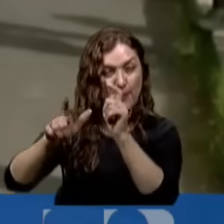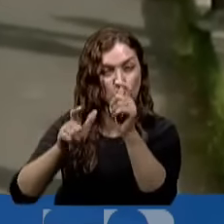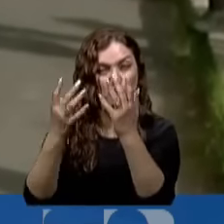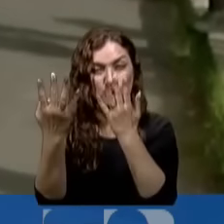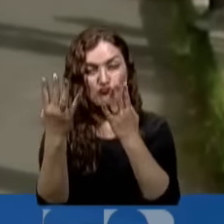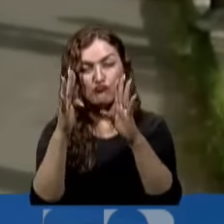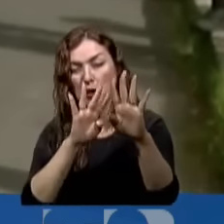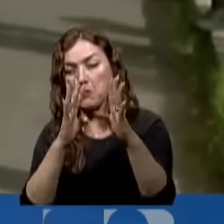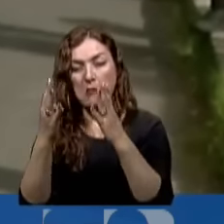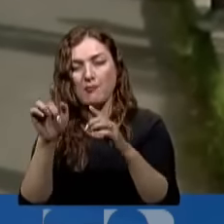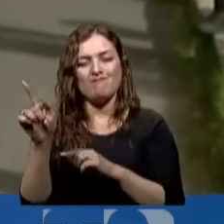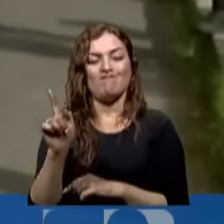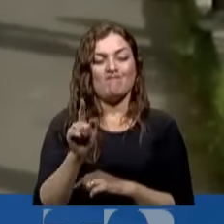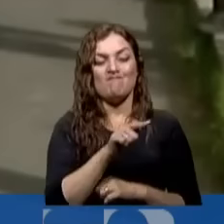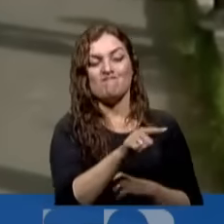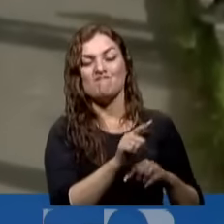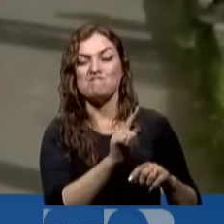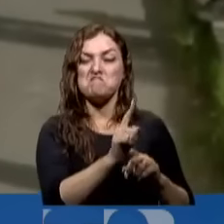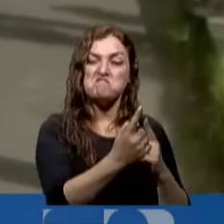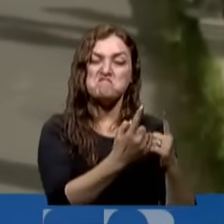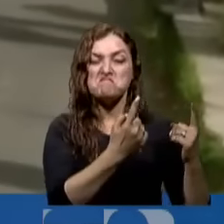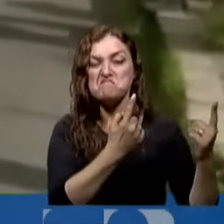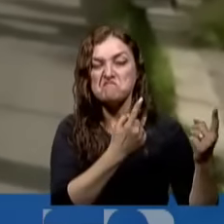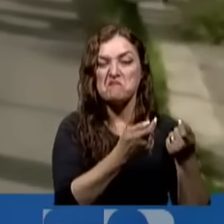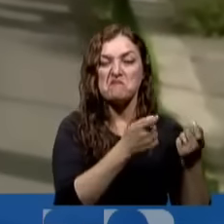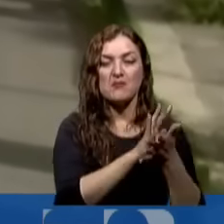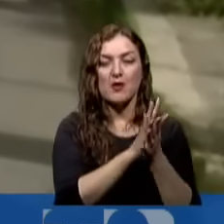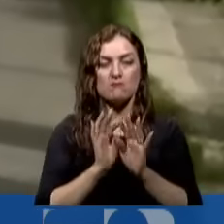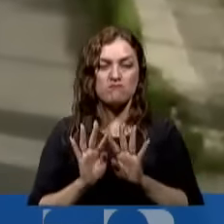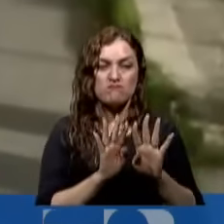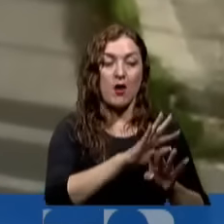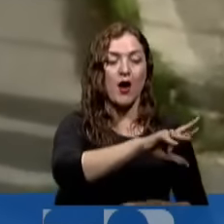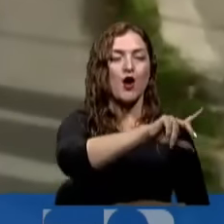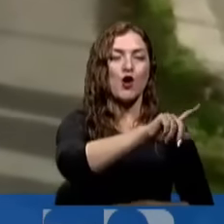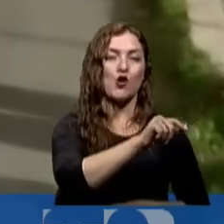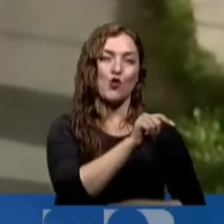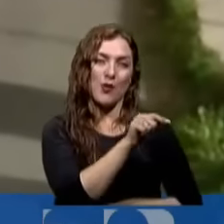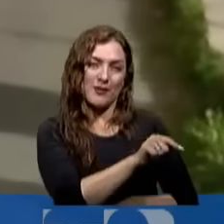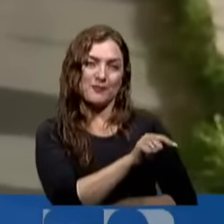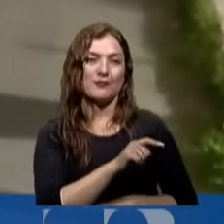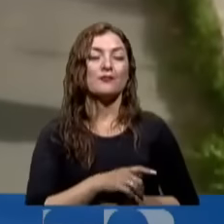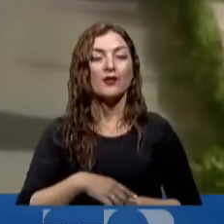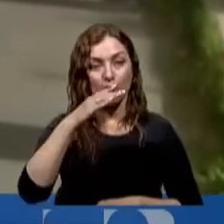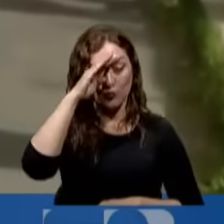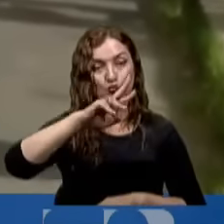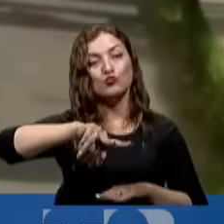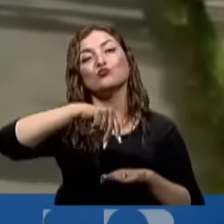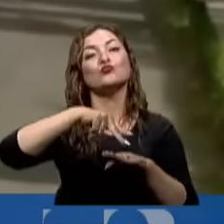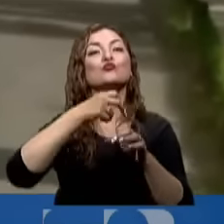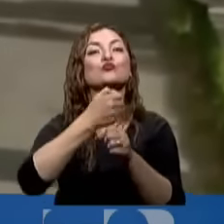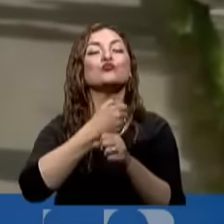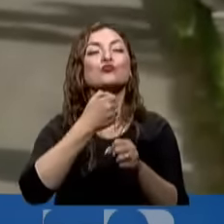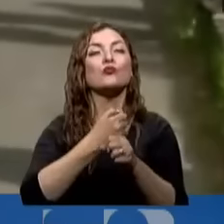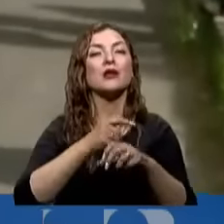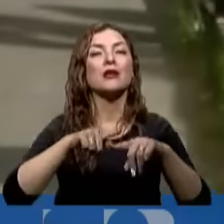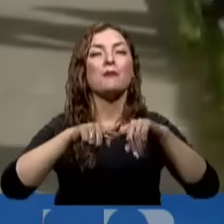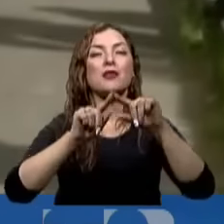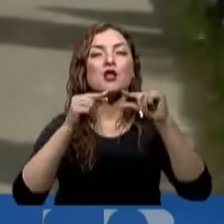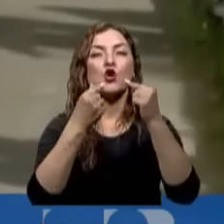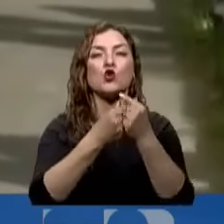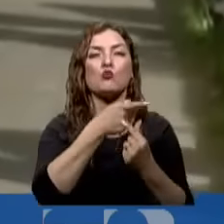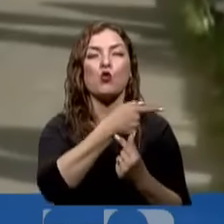sino buscan otros espacios donde no se están ejecutando estos controles. La policía también trabaja en torno al comportamiento de estas